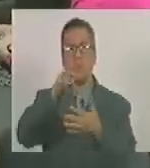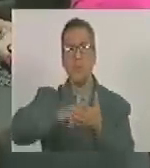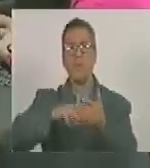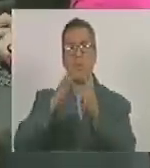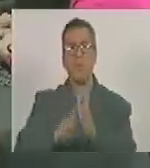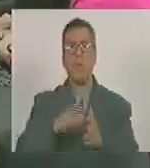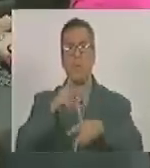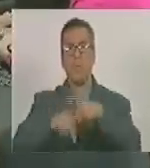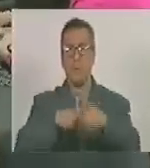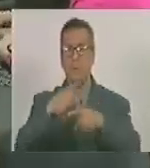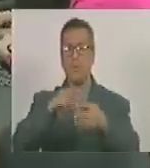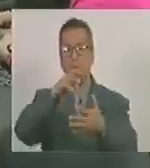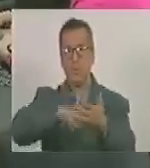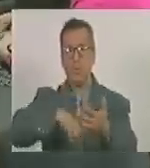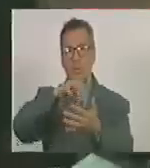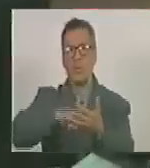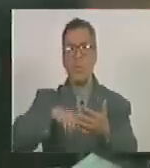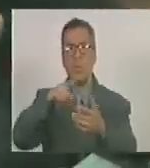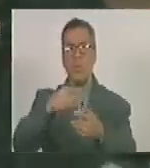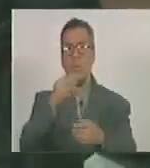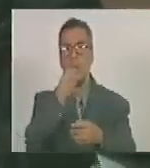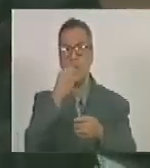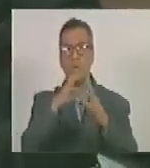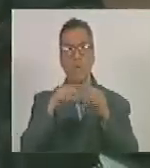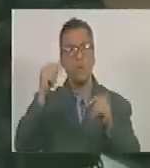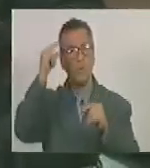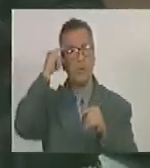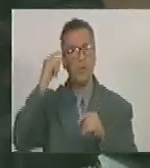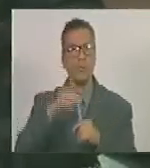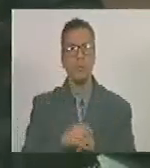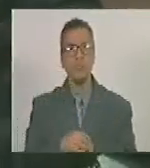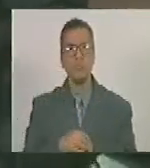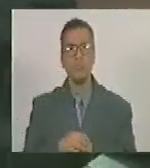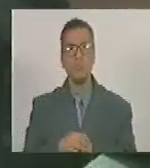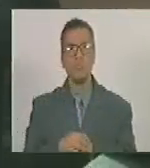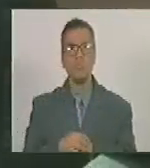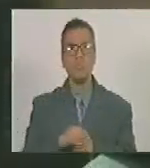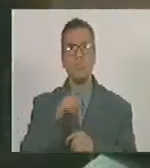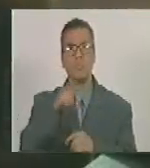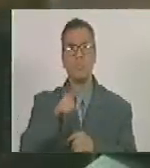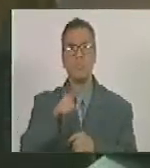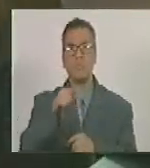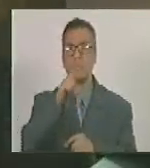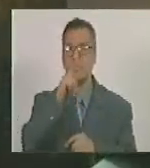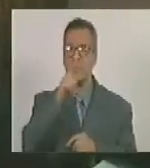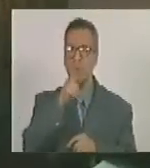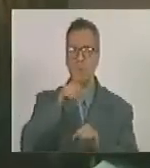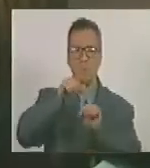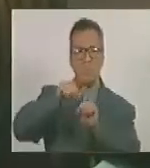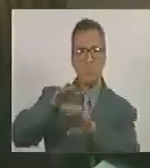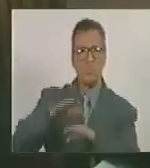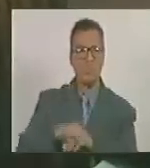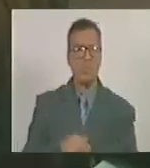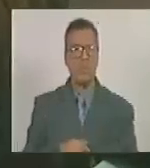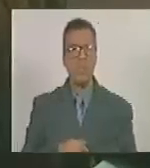campesinos productores de la tierra que nos dan el alimento de todos los días. Esto es